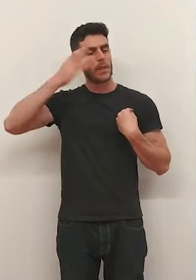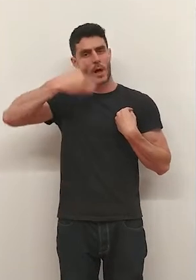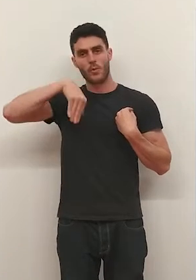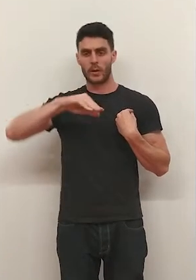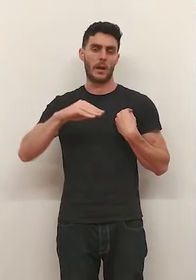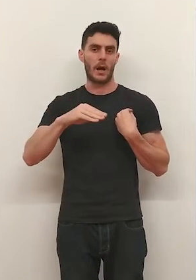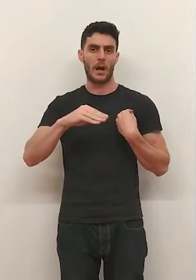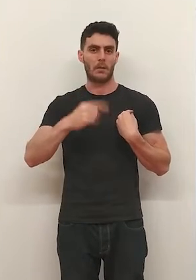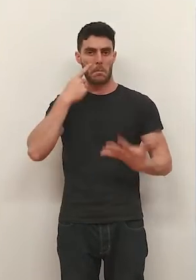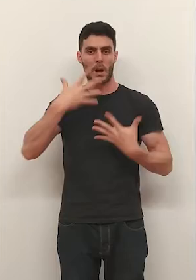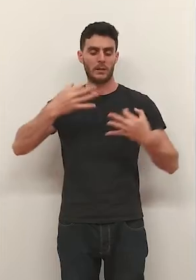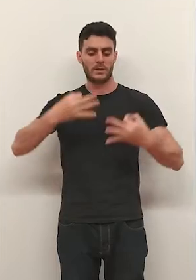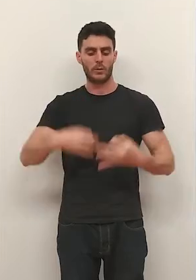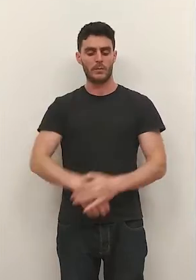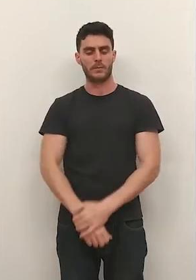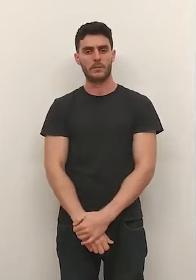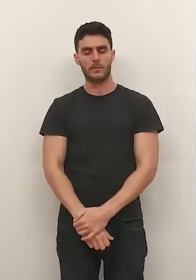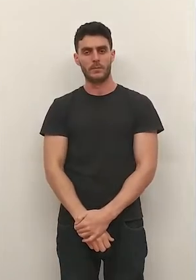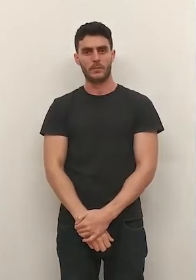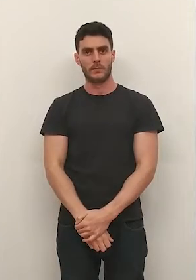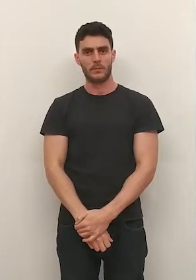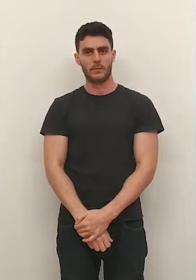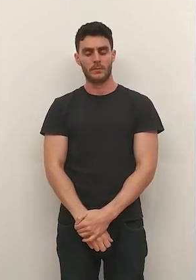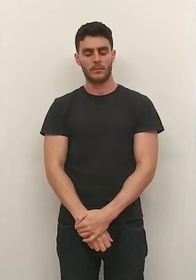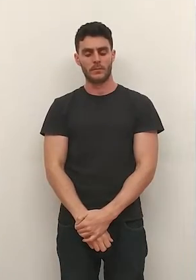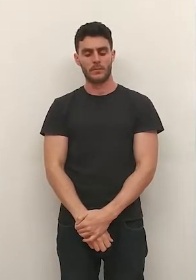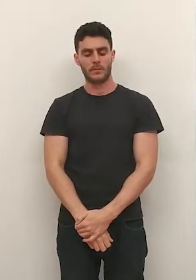experiencia tiene que hacerse notar, seguro.